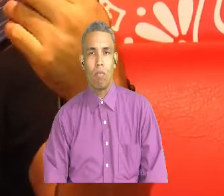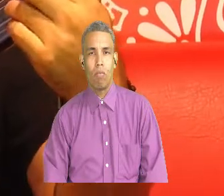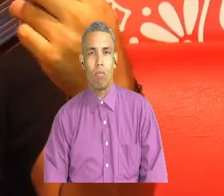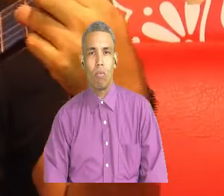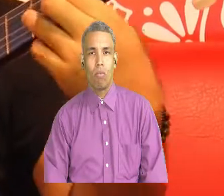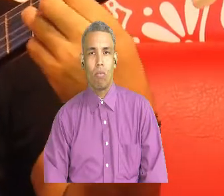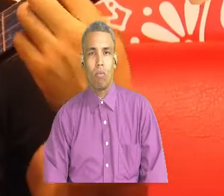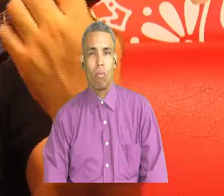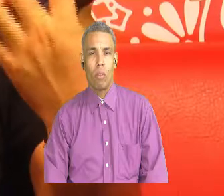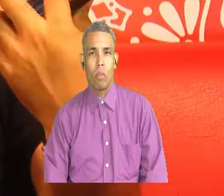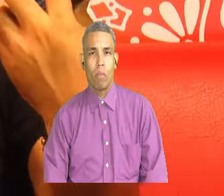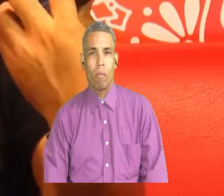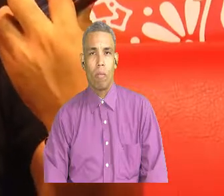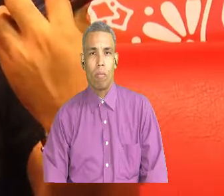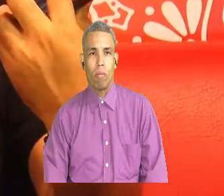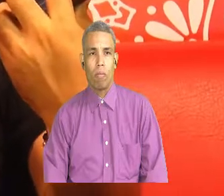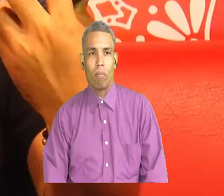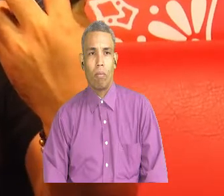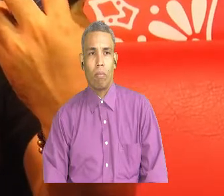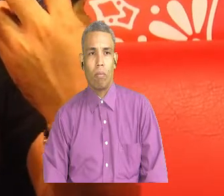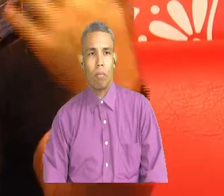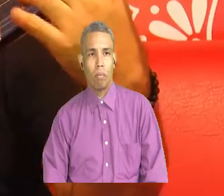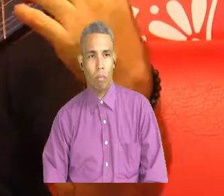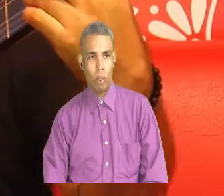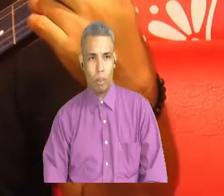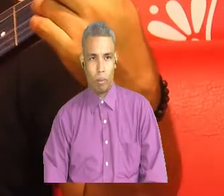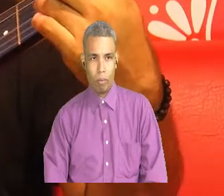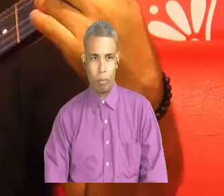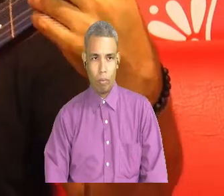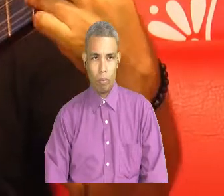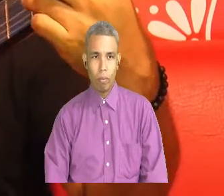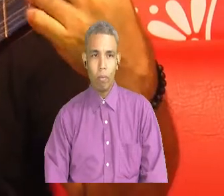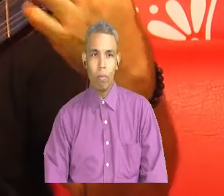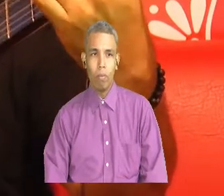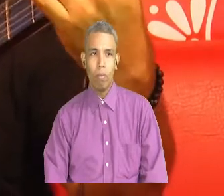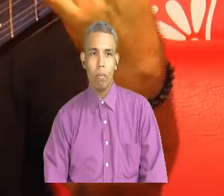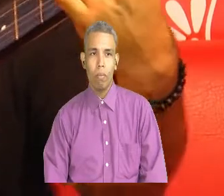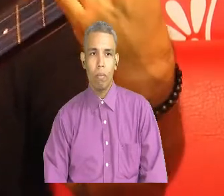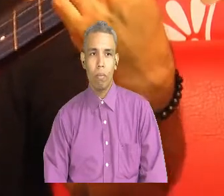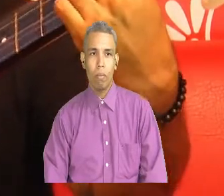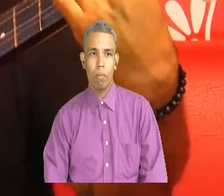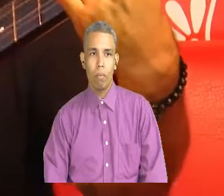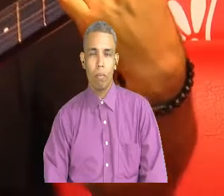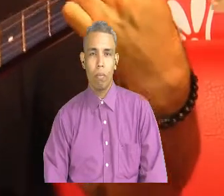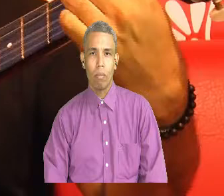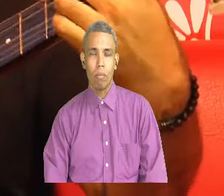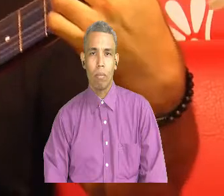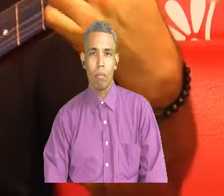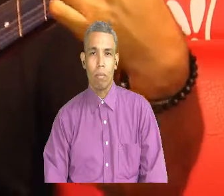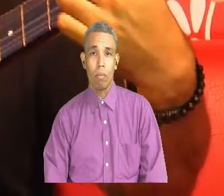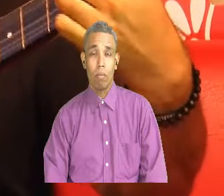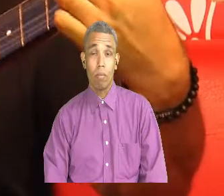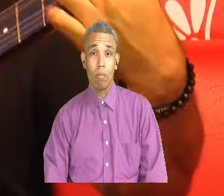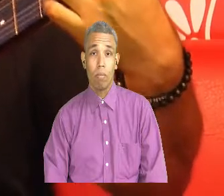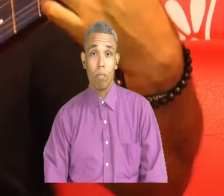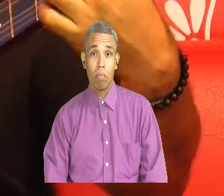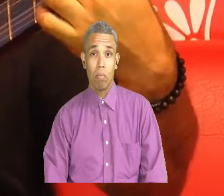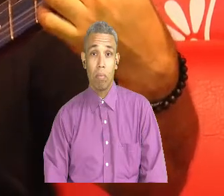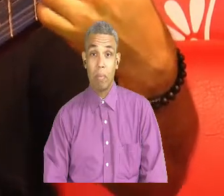Quiero estar siempre a tu lado, hasta tus defectos me han enamorado. Yo no